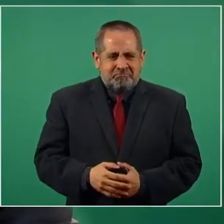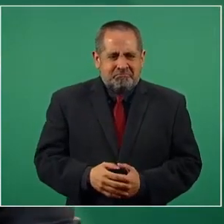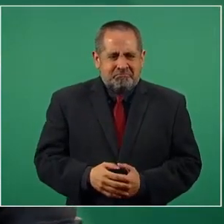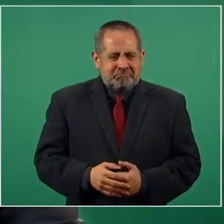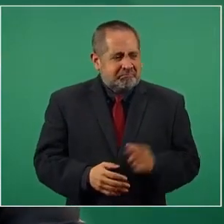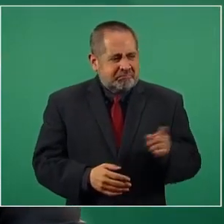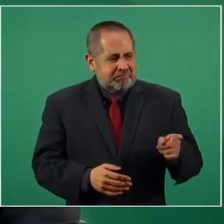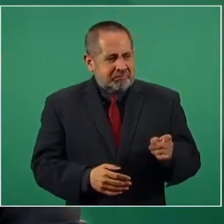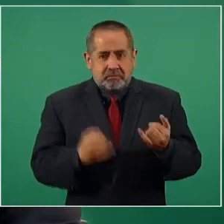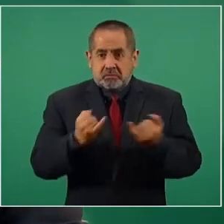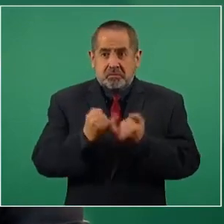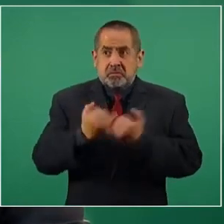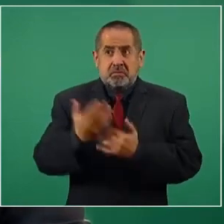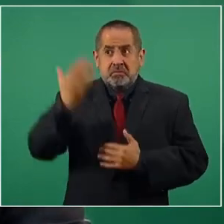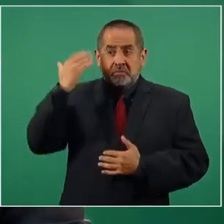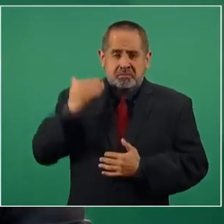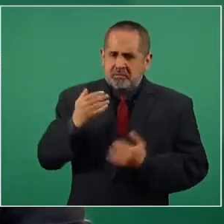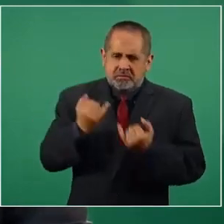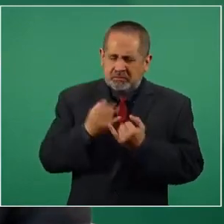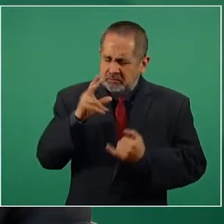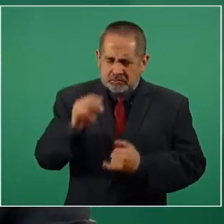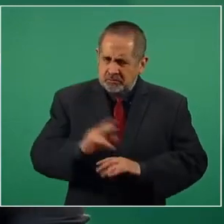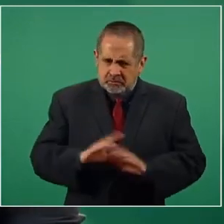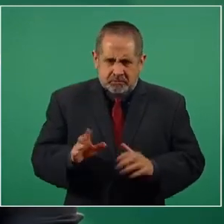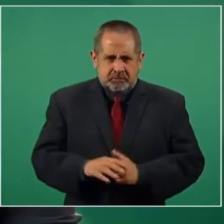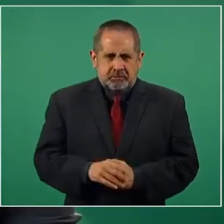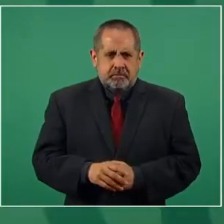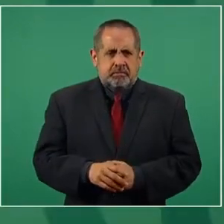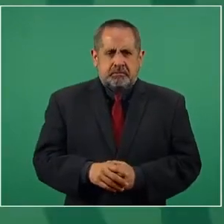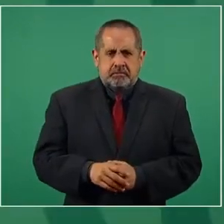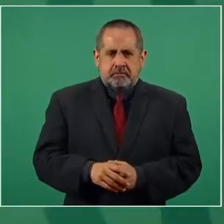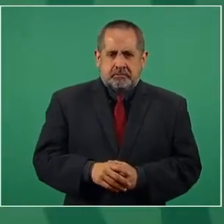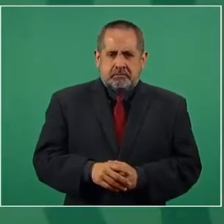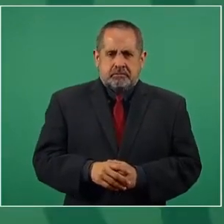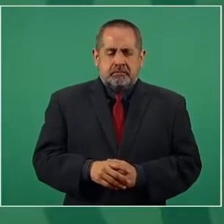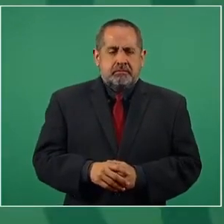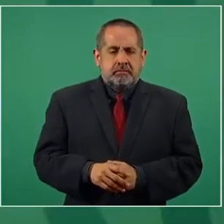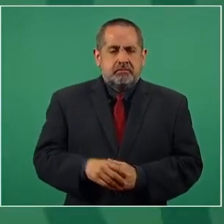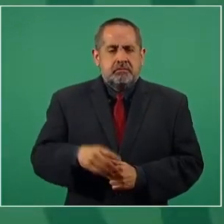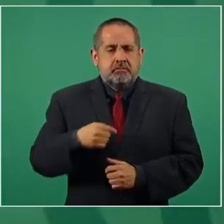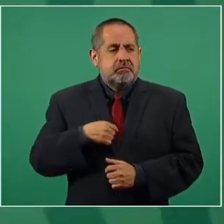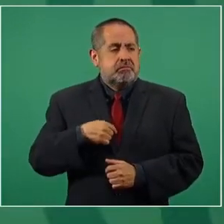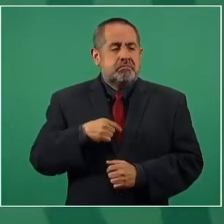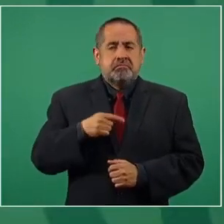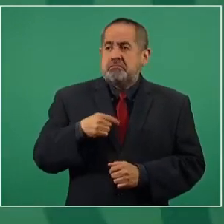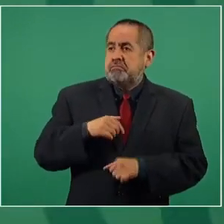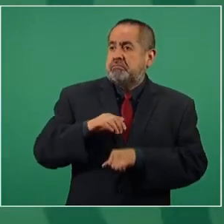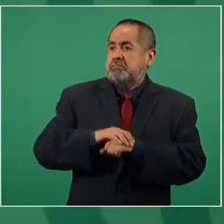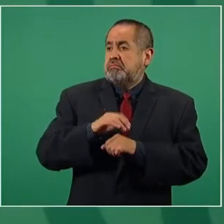Ya no es como antes, pues. Es decir, yo tengo un amigo,